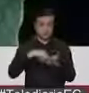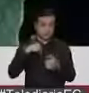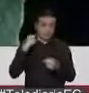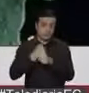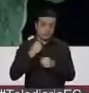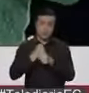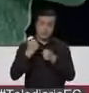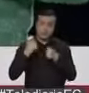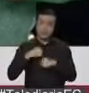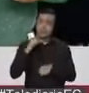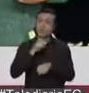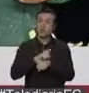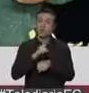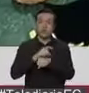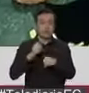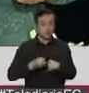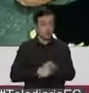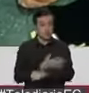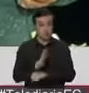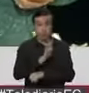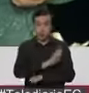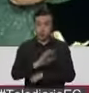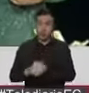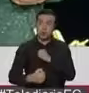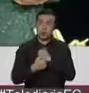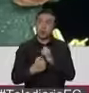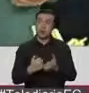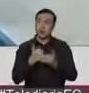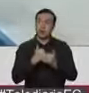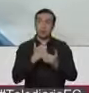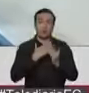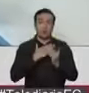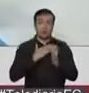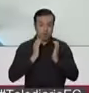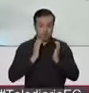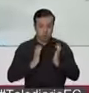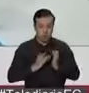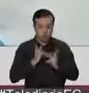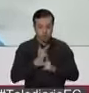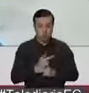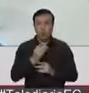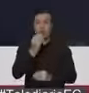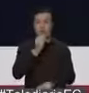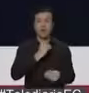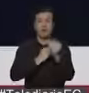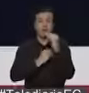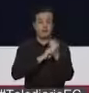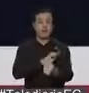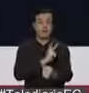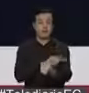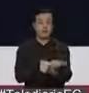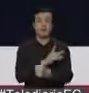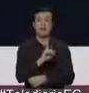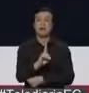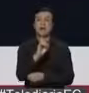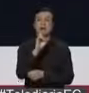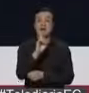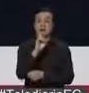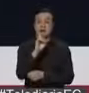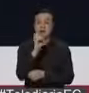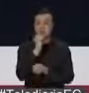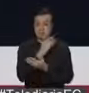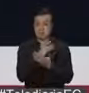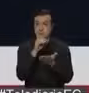los especialistas recomiendan fortalecer el sistema inmunológico a través del consumo de alimentos ricos en vitamina D. Así lo manifiesta